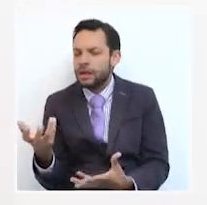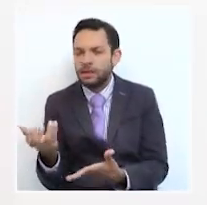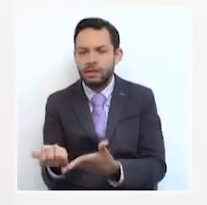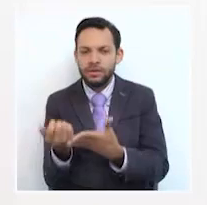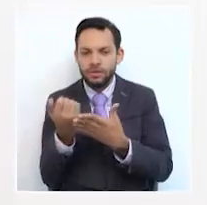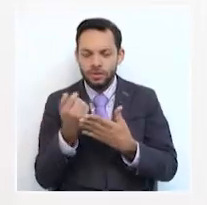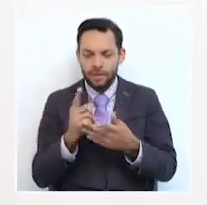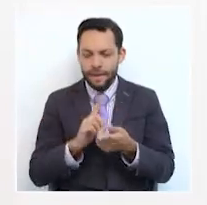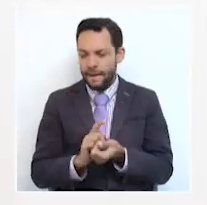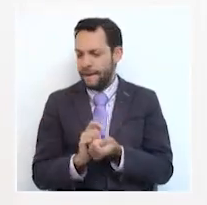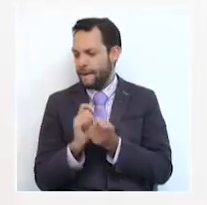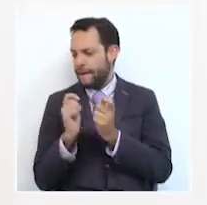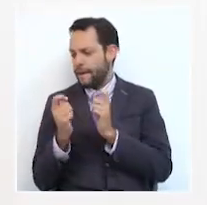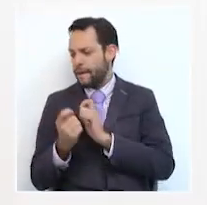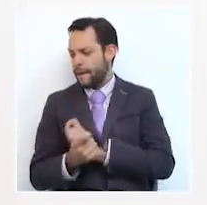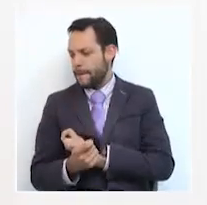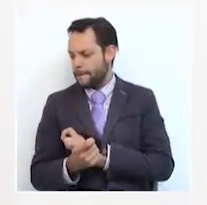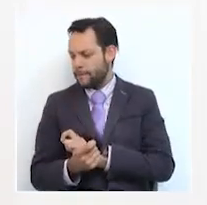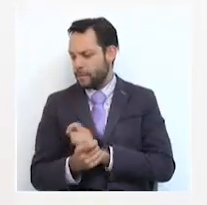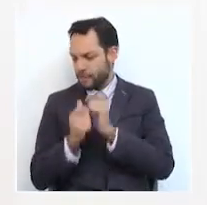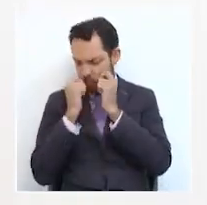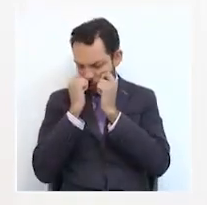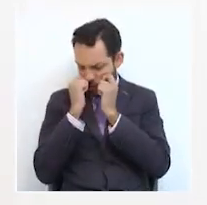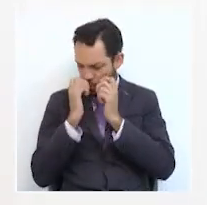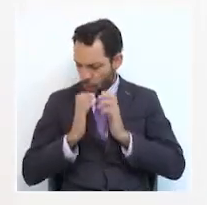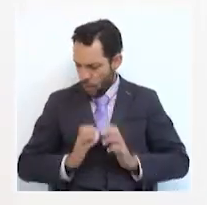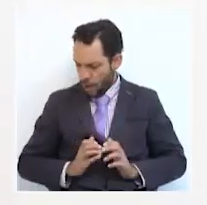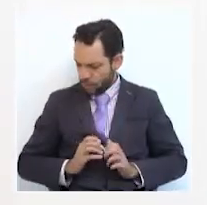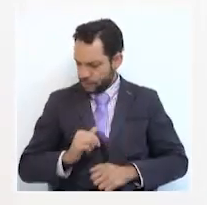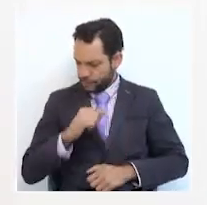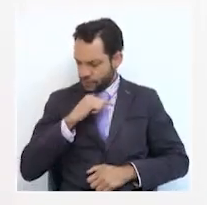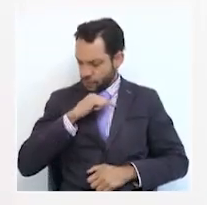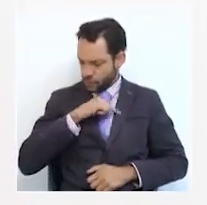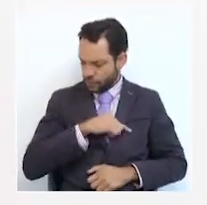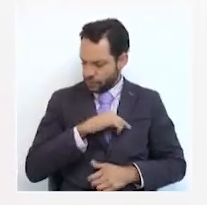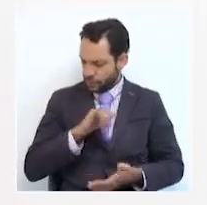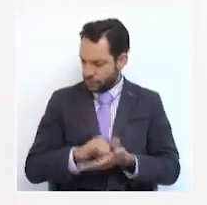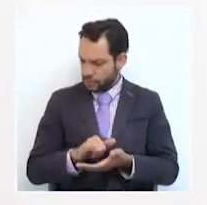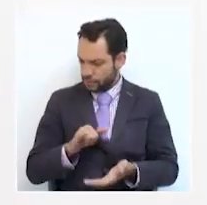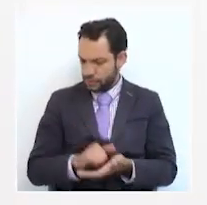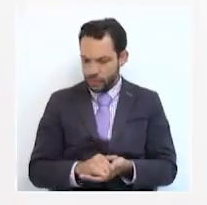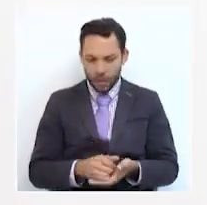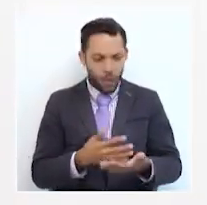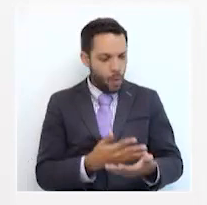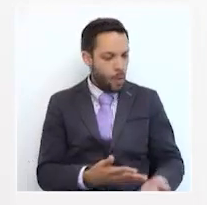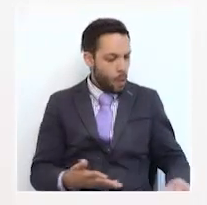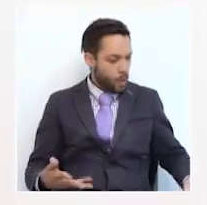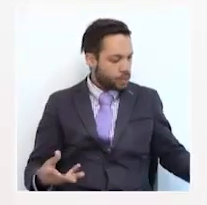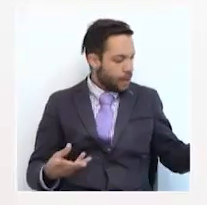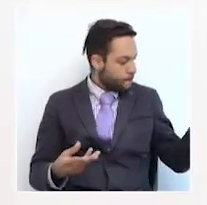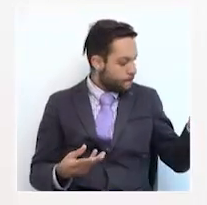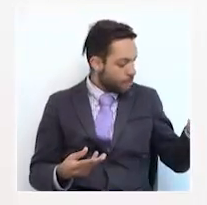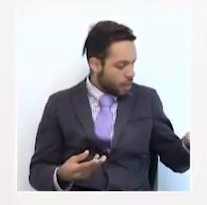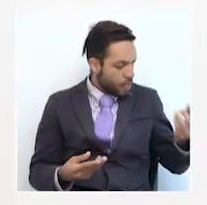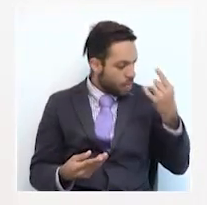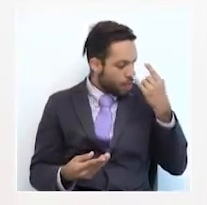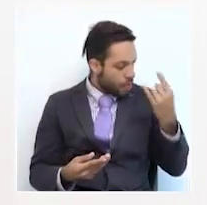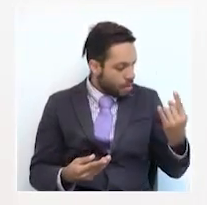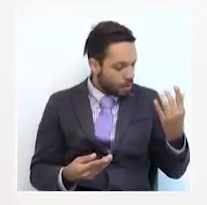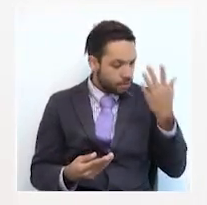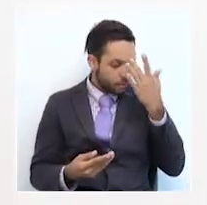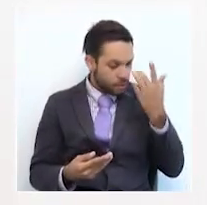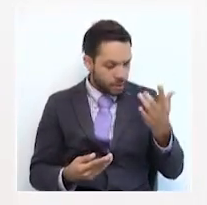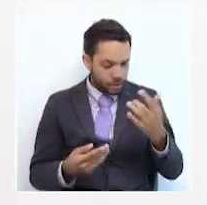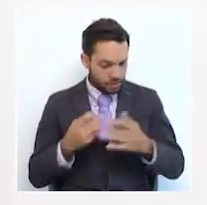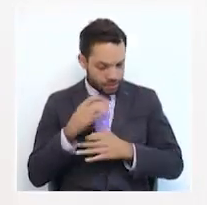un cambio en su vida física no es cierto en su interior que así como que estaban tanta plata en otras cosas porque no en la